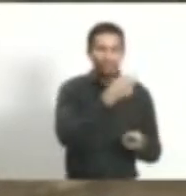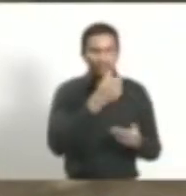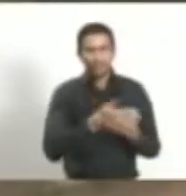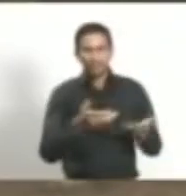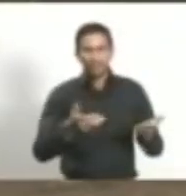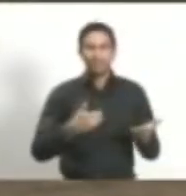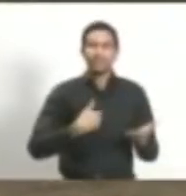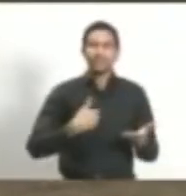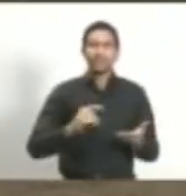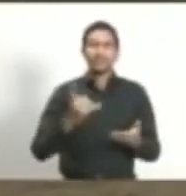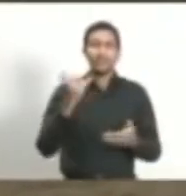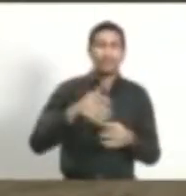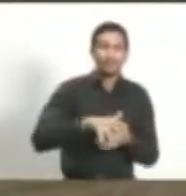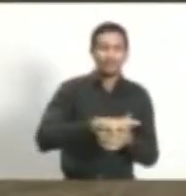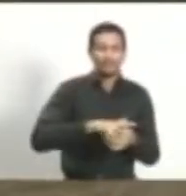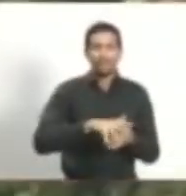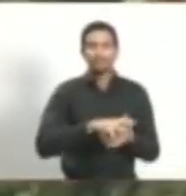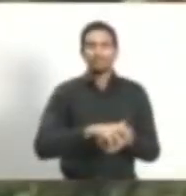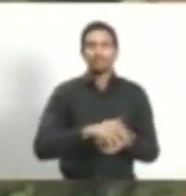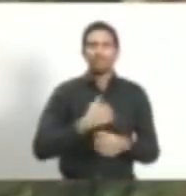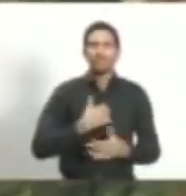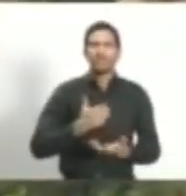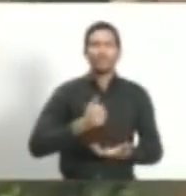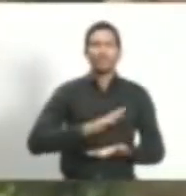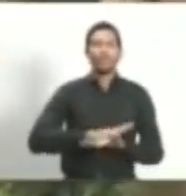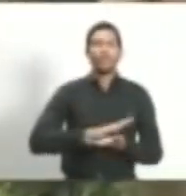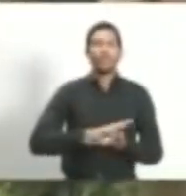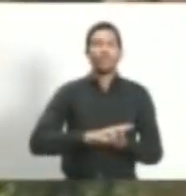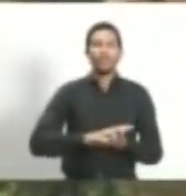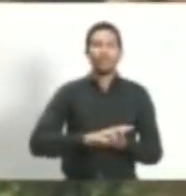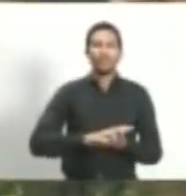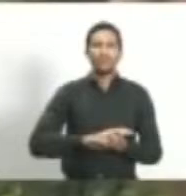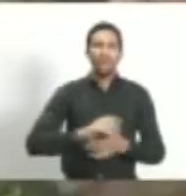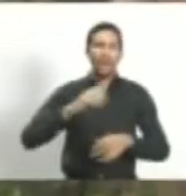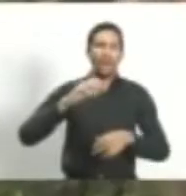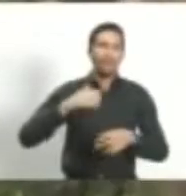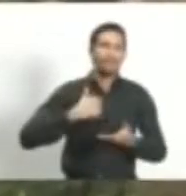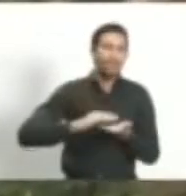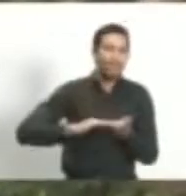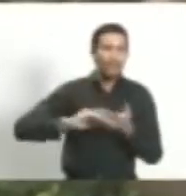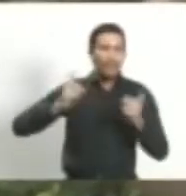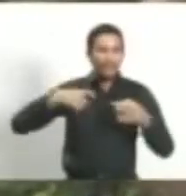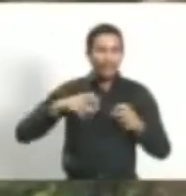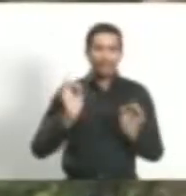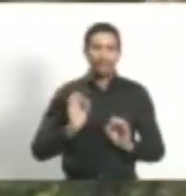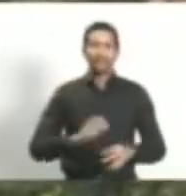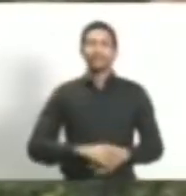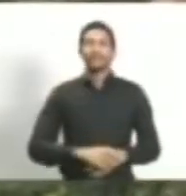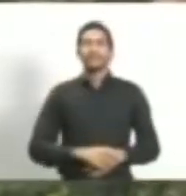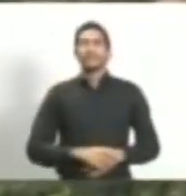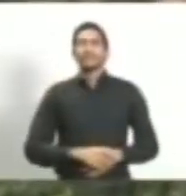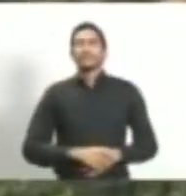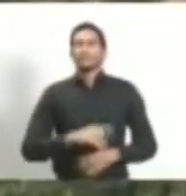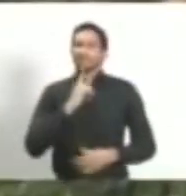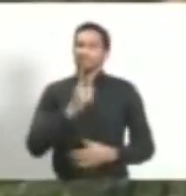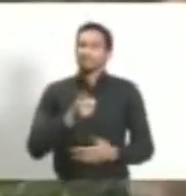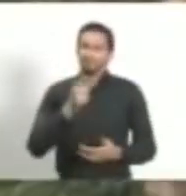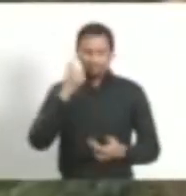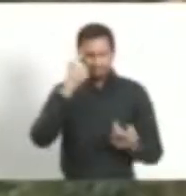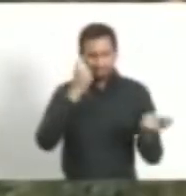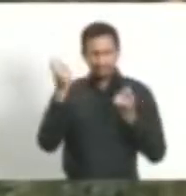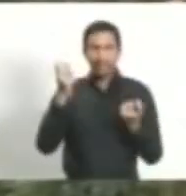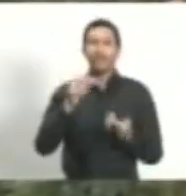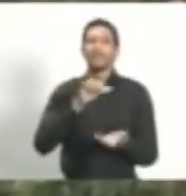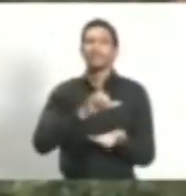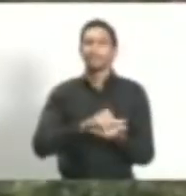decisiones y delinquir con total impunidad. La estrategia es la misma. Claro que en las regiones se ve con mucha más